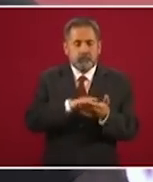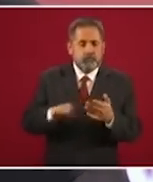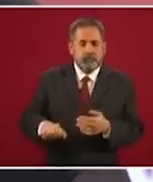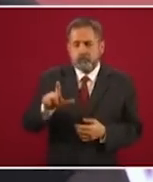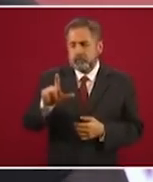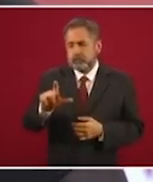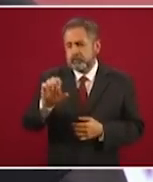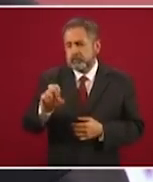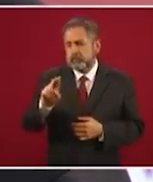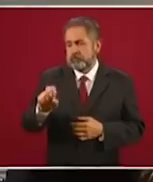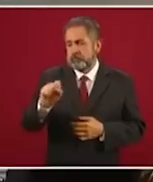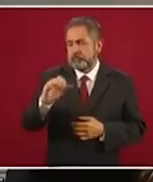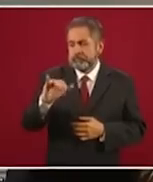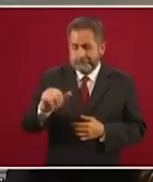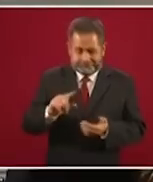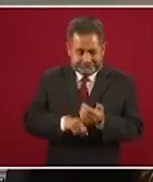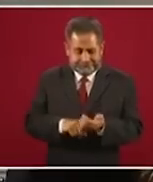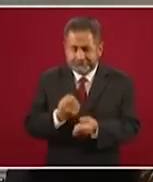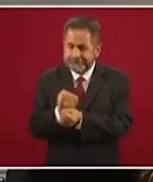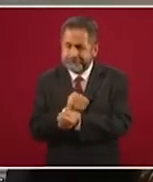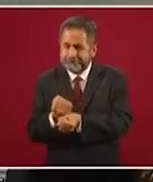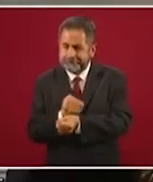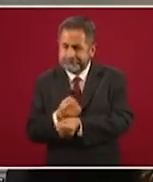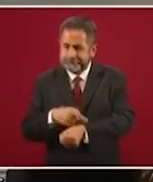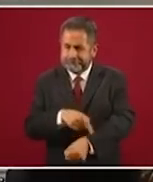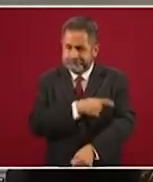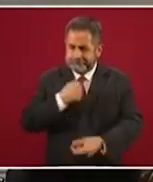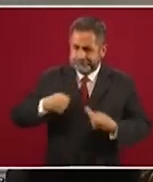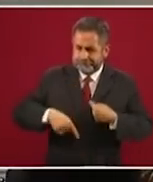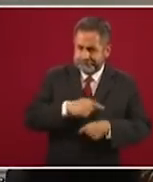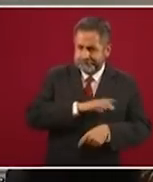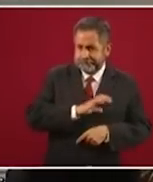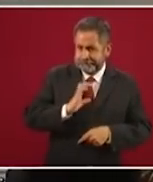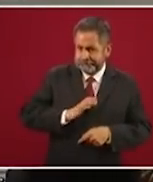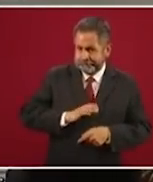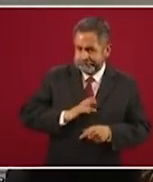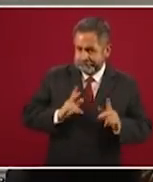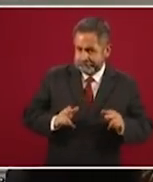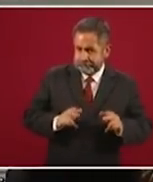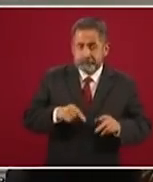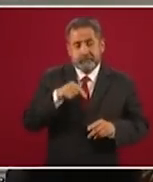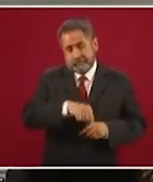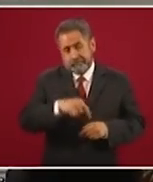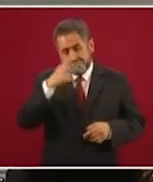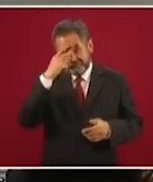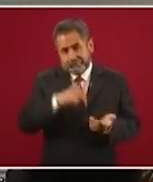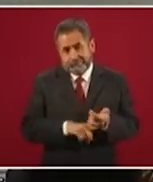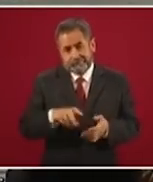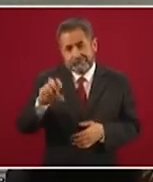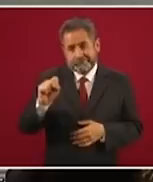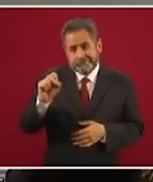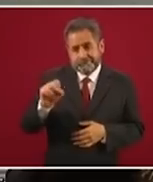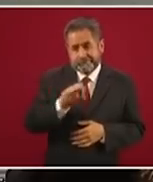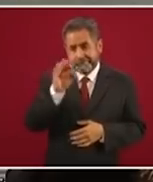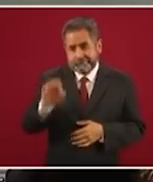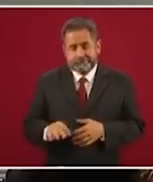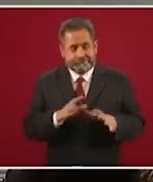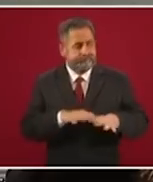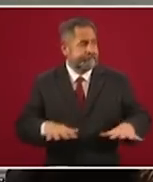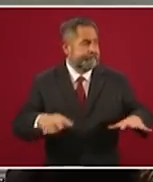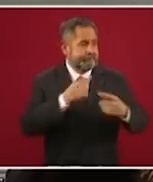en la leucemia infantil, tenemos una mortalidad del 60% en algunas regiones, en la